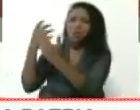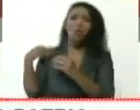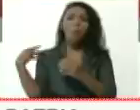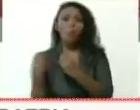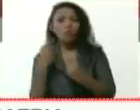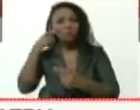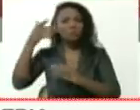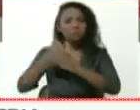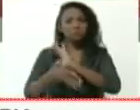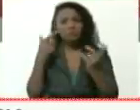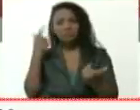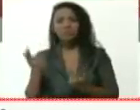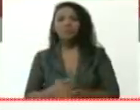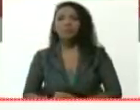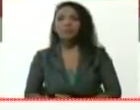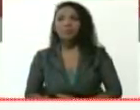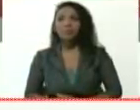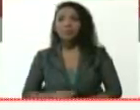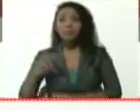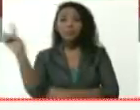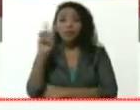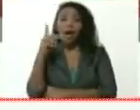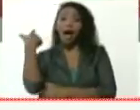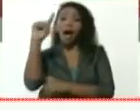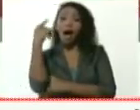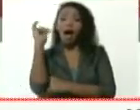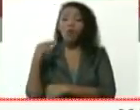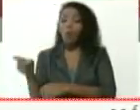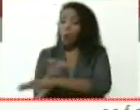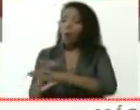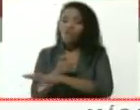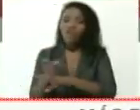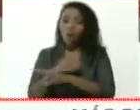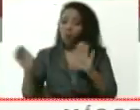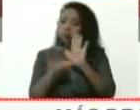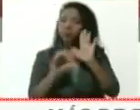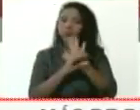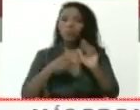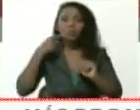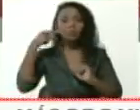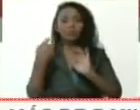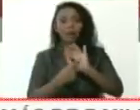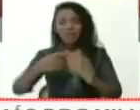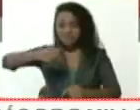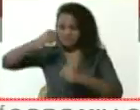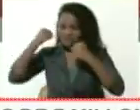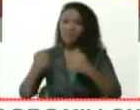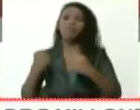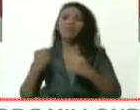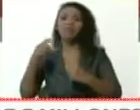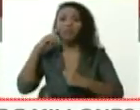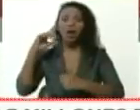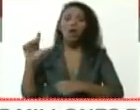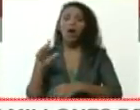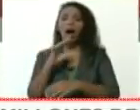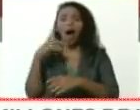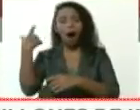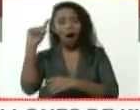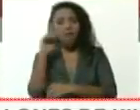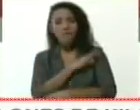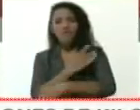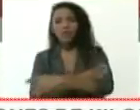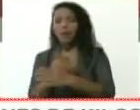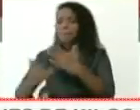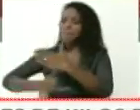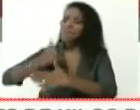usted está equivocado. Venezuela, hay un gobierno constitucional, hay unas instituciones firmes, engranadas en torno a un proyecto